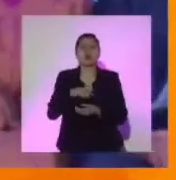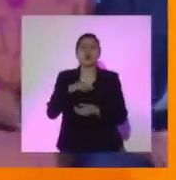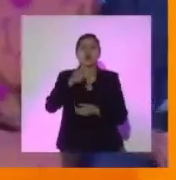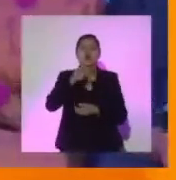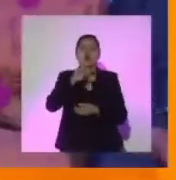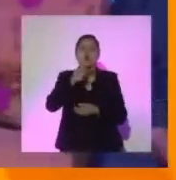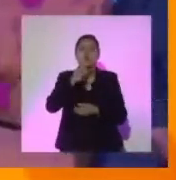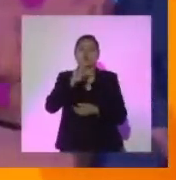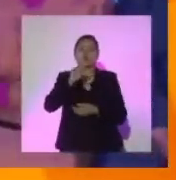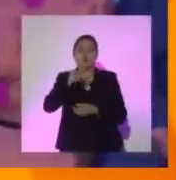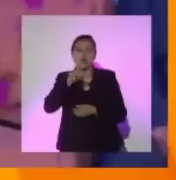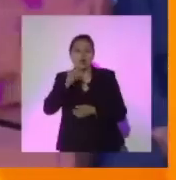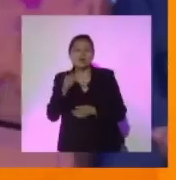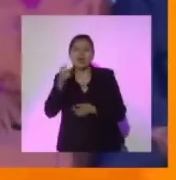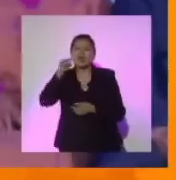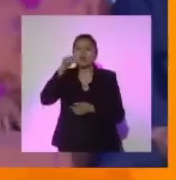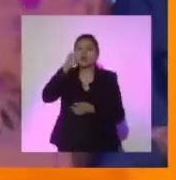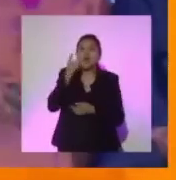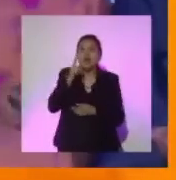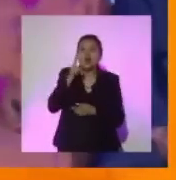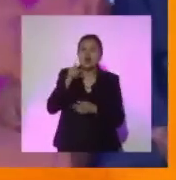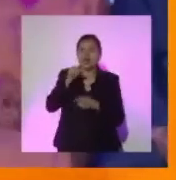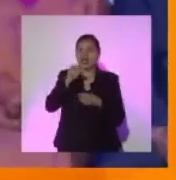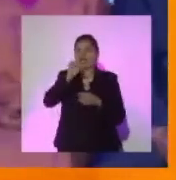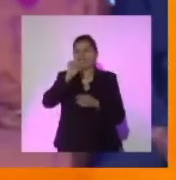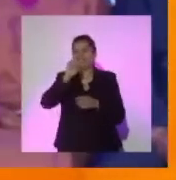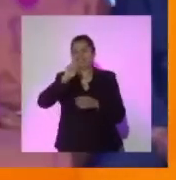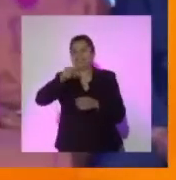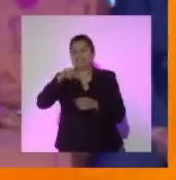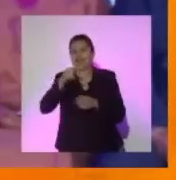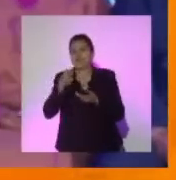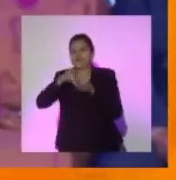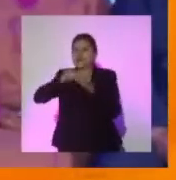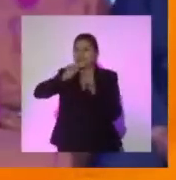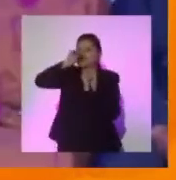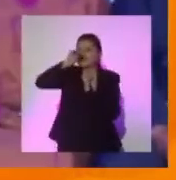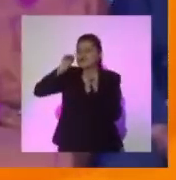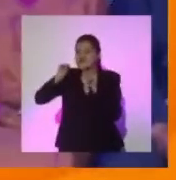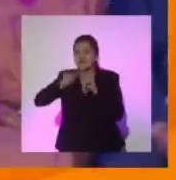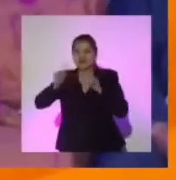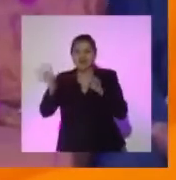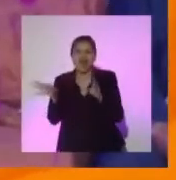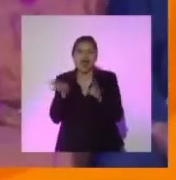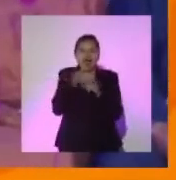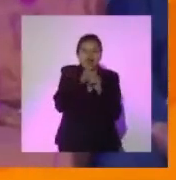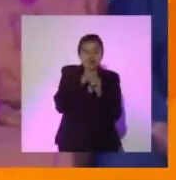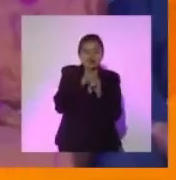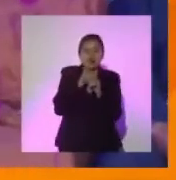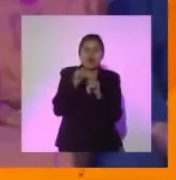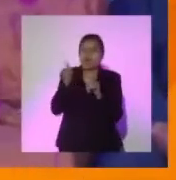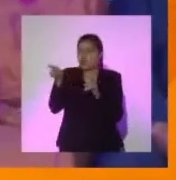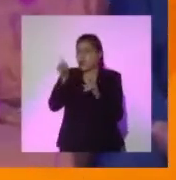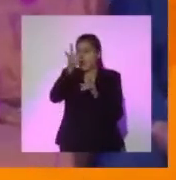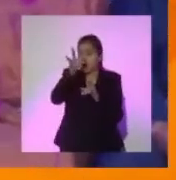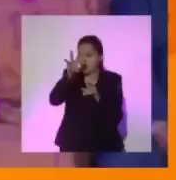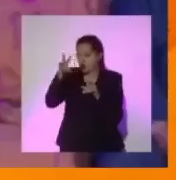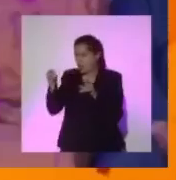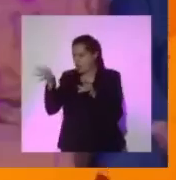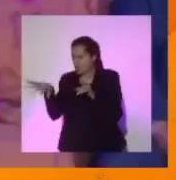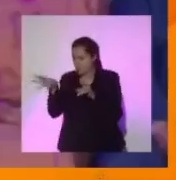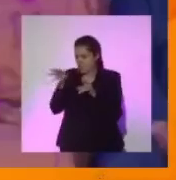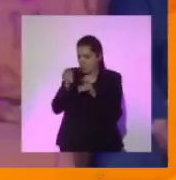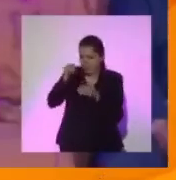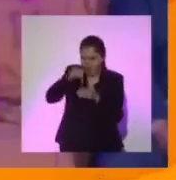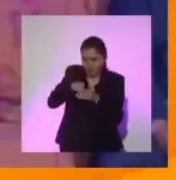administraciones pasadas que las librerías del Fondo de Cultura económica realmente se dedicaran a promocionar los libros Yo veo que la Fondo de Cultura